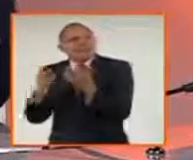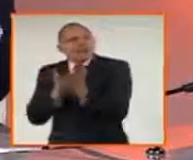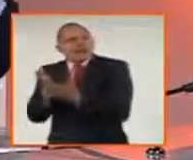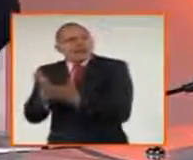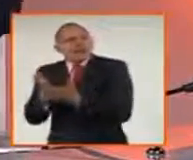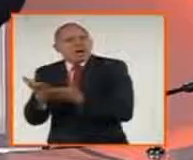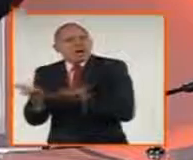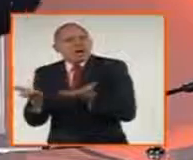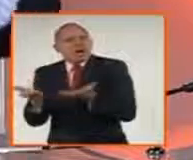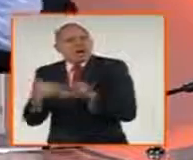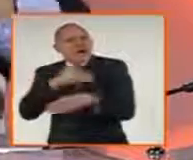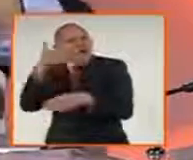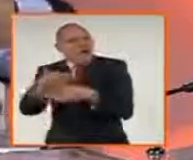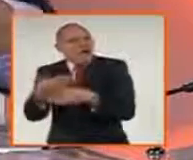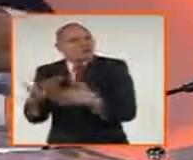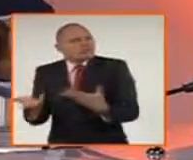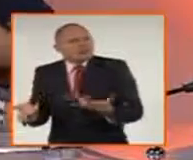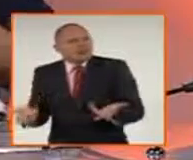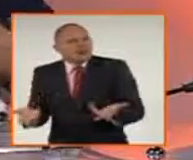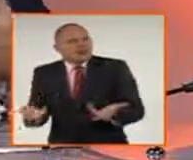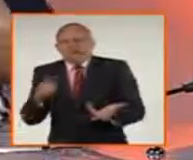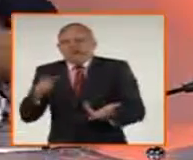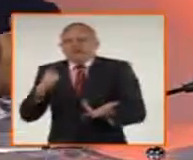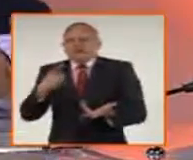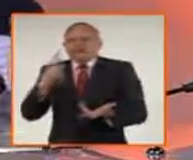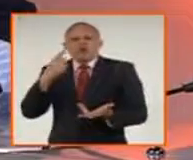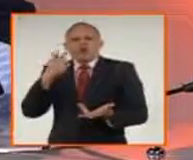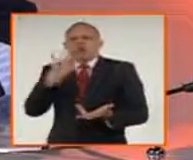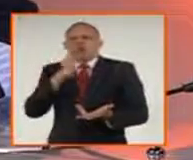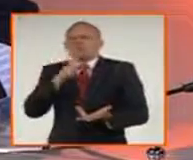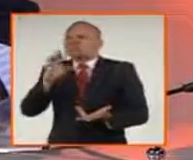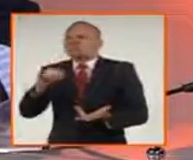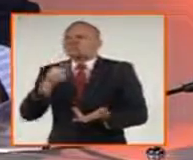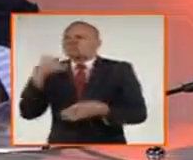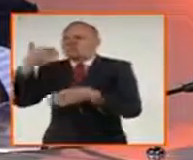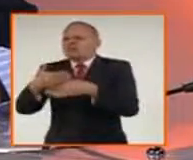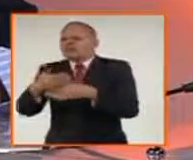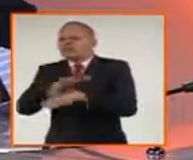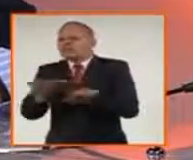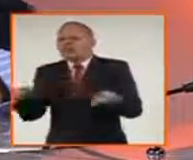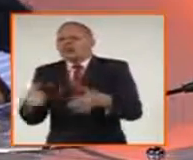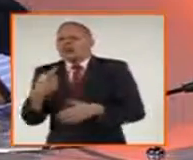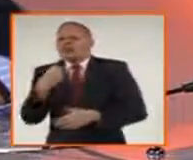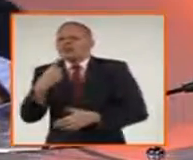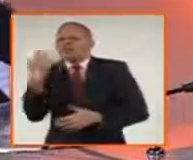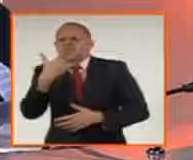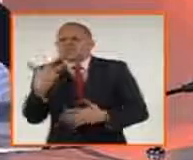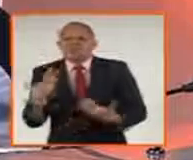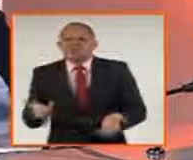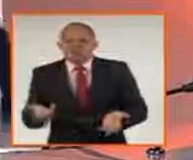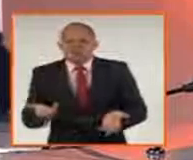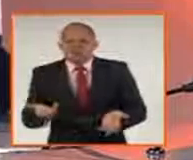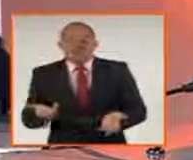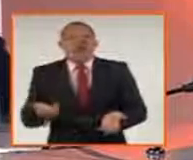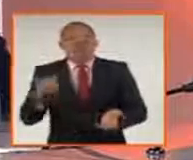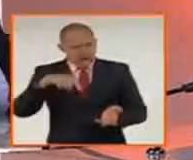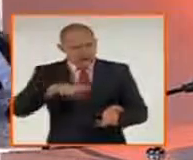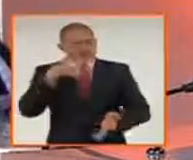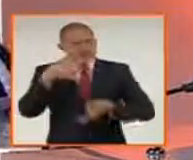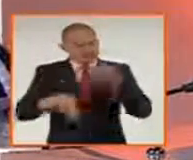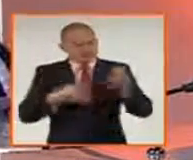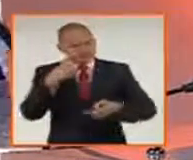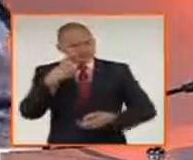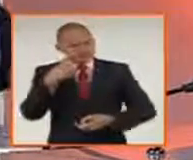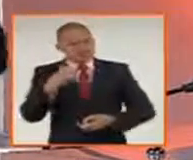puede ser también no necesariamente todo es hacia reconocer algo, sino también reconocer lo que puede dejar de